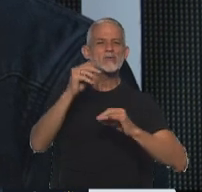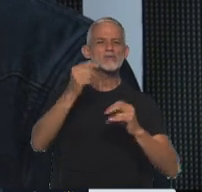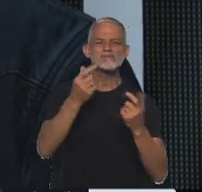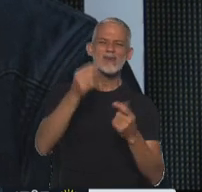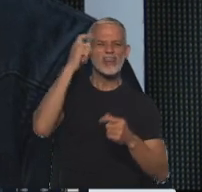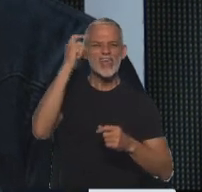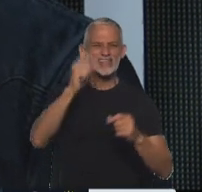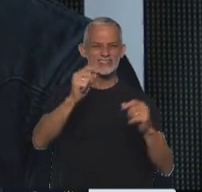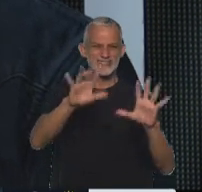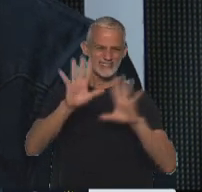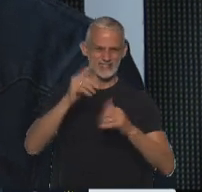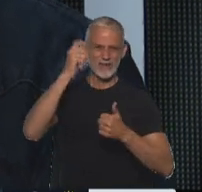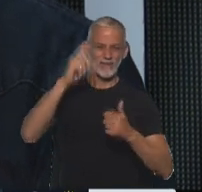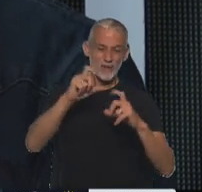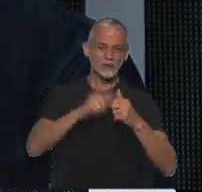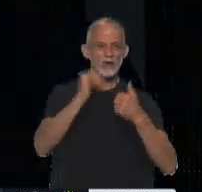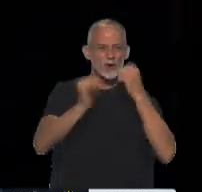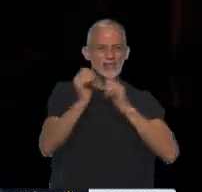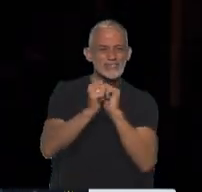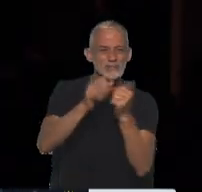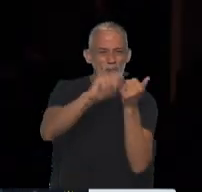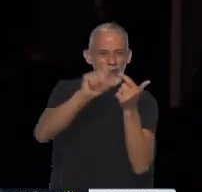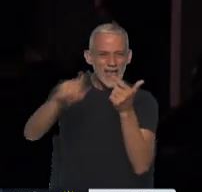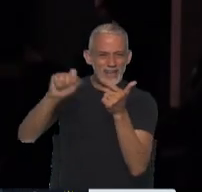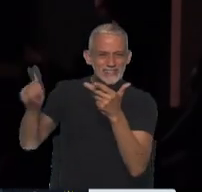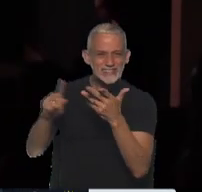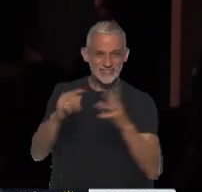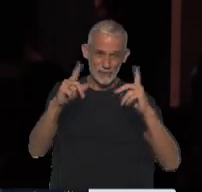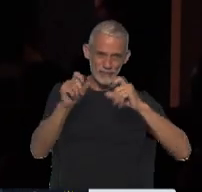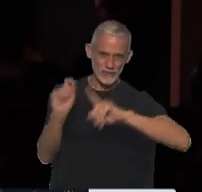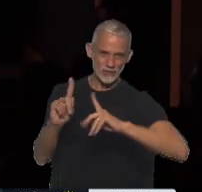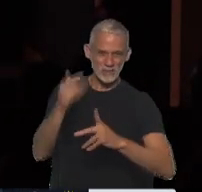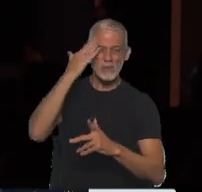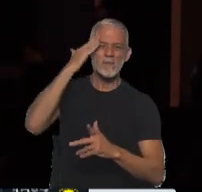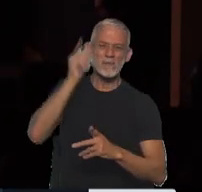fotos que vamos a contar las historias que se trata de estas fotos, de esta memoria.